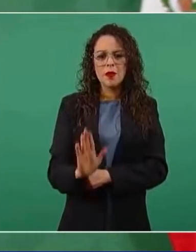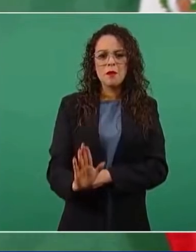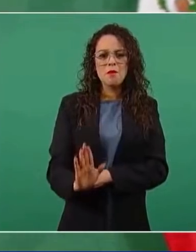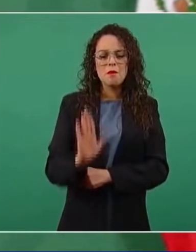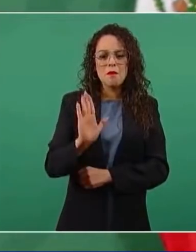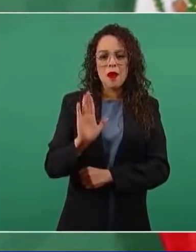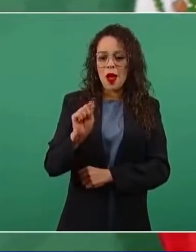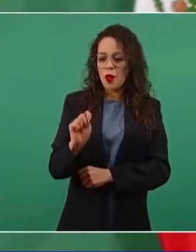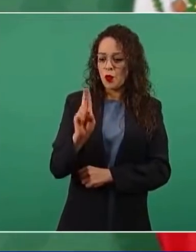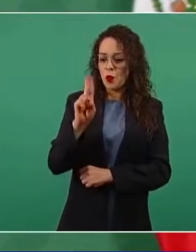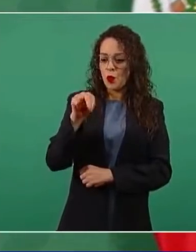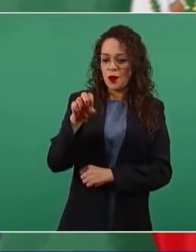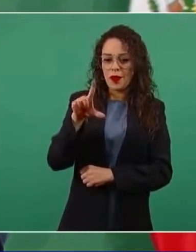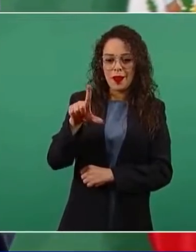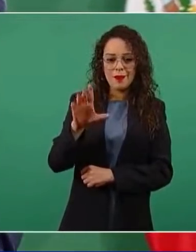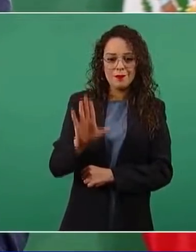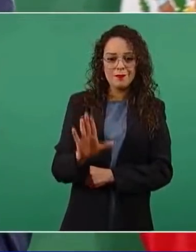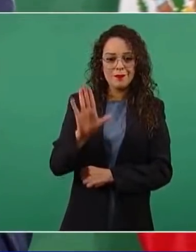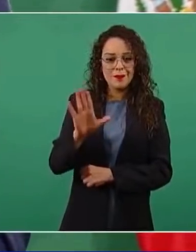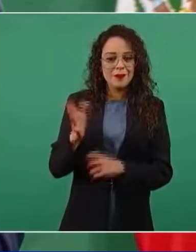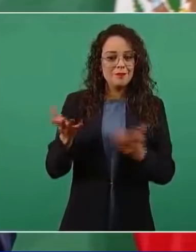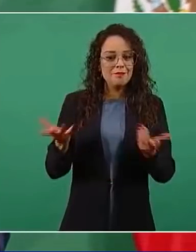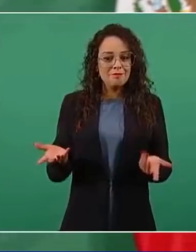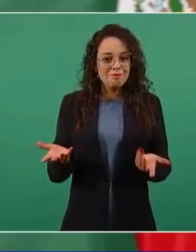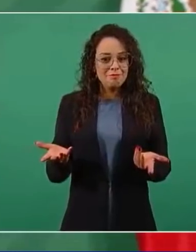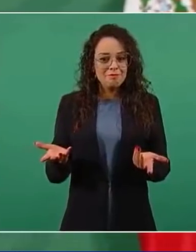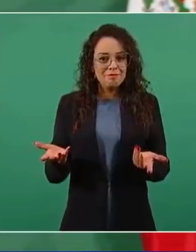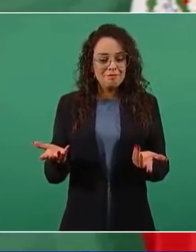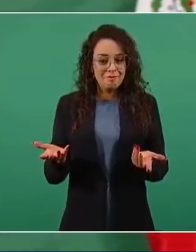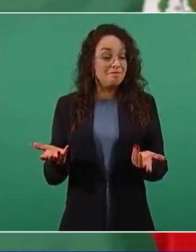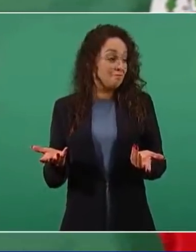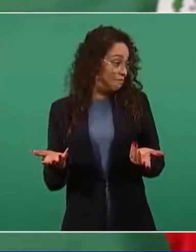algo así, a un sótano,